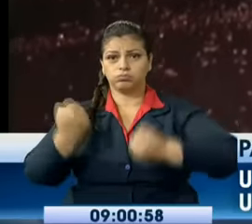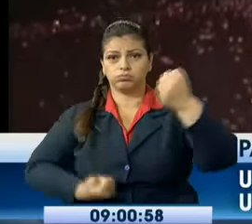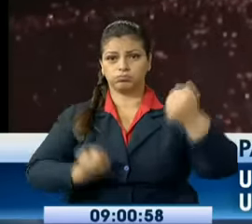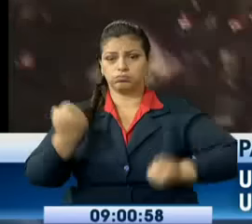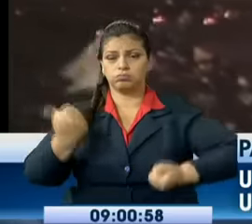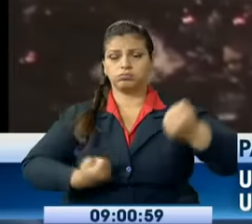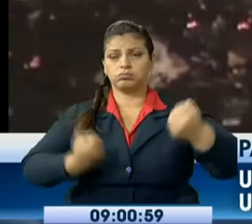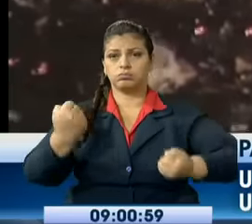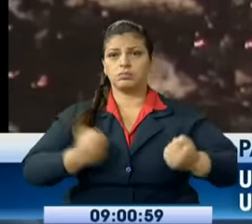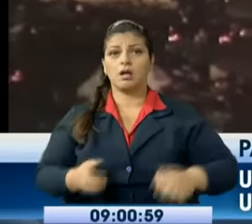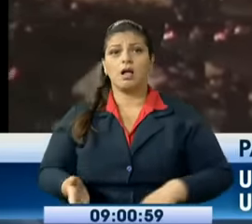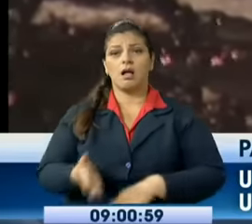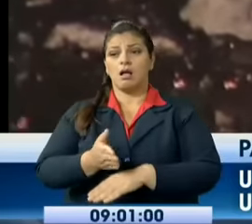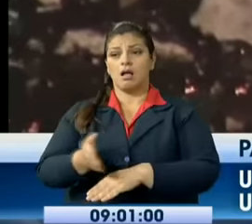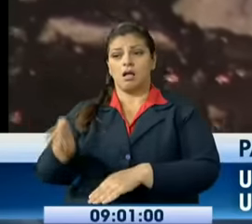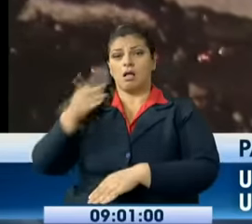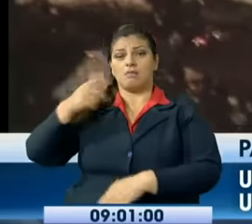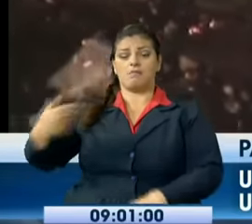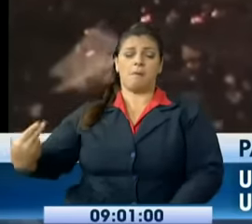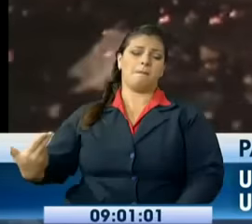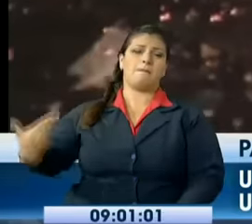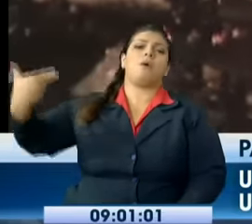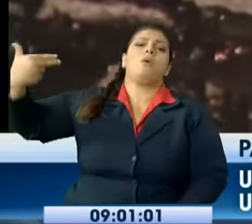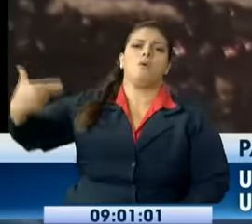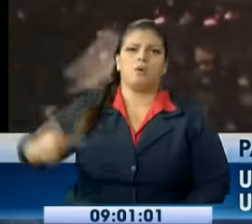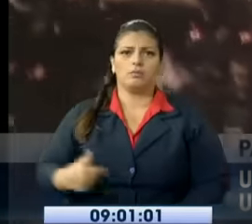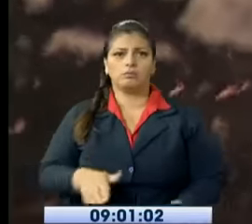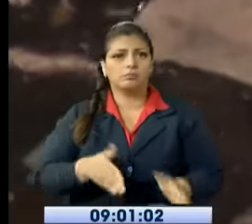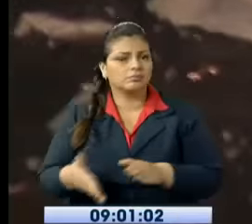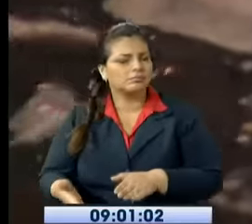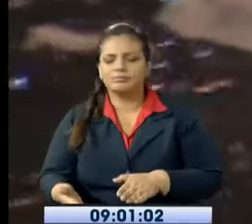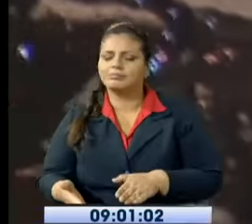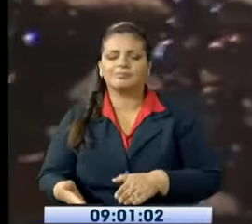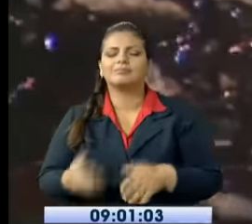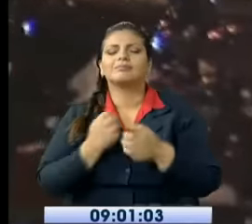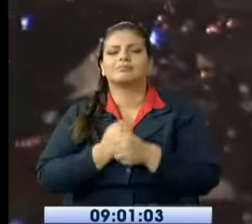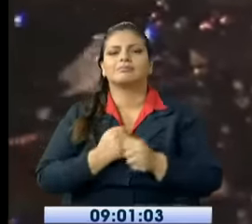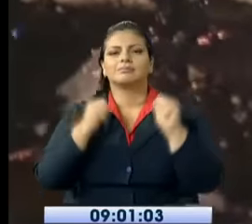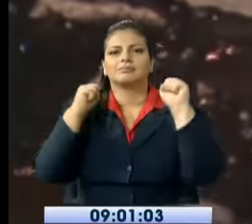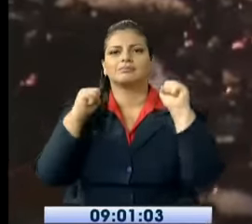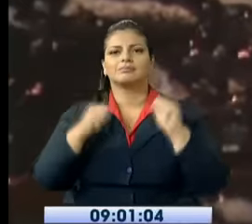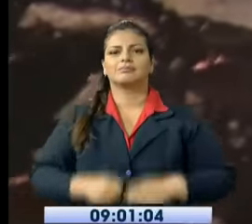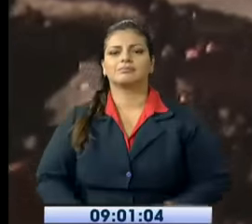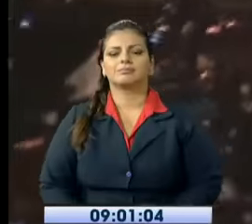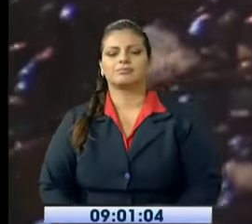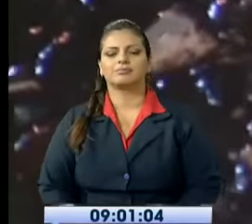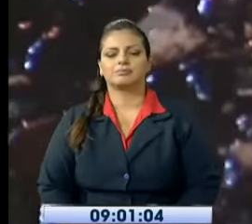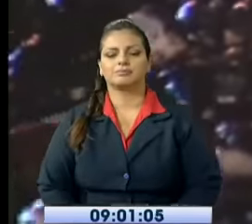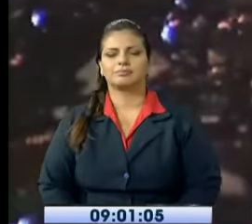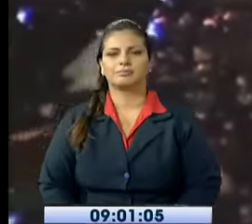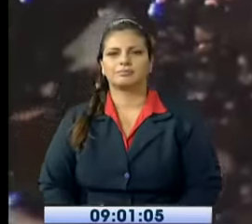bus se encuentra fuera de peligro. Informó Jorge Salazar.